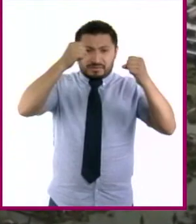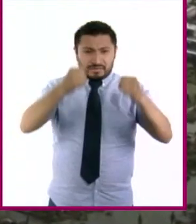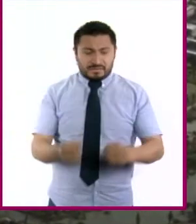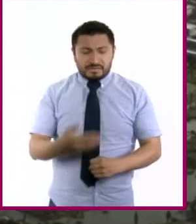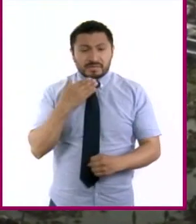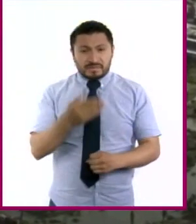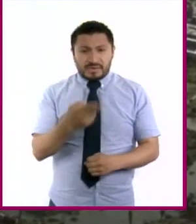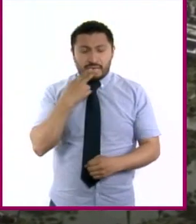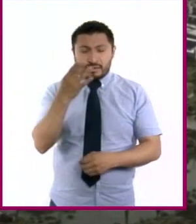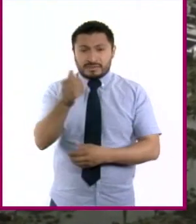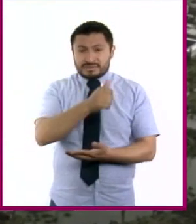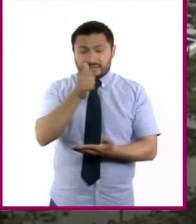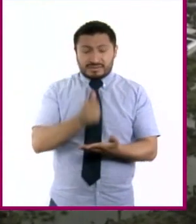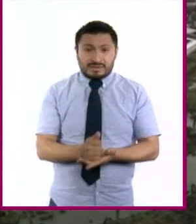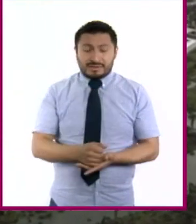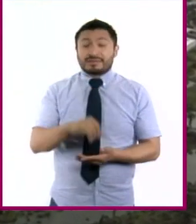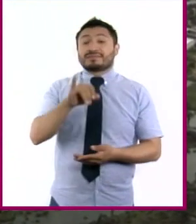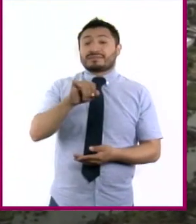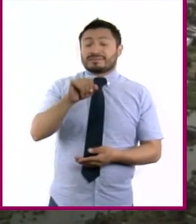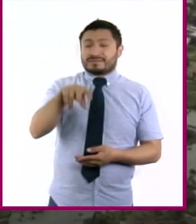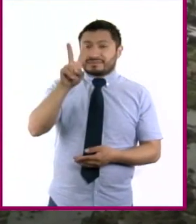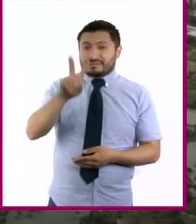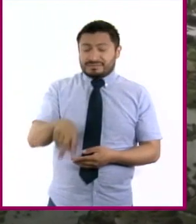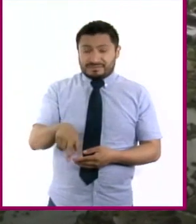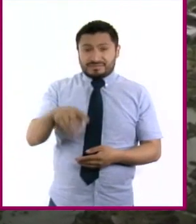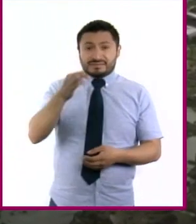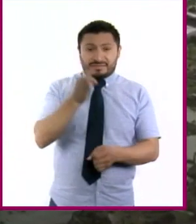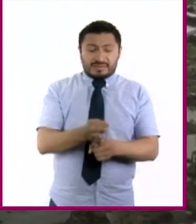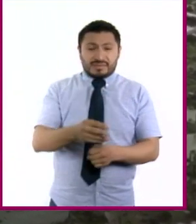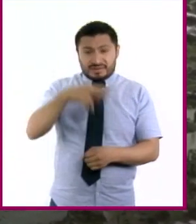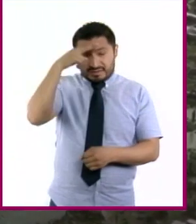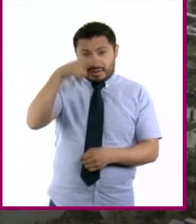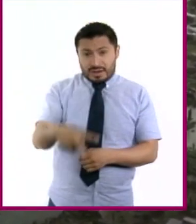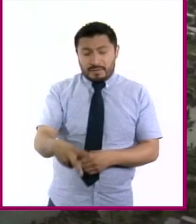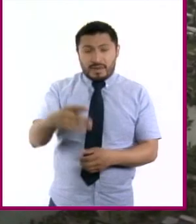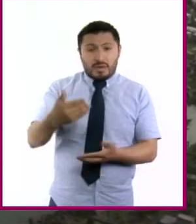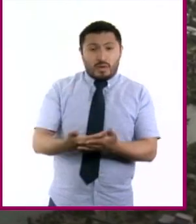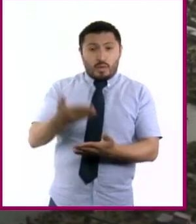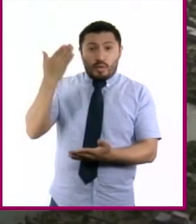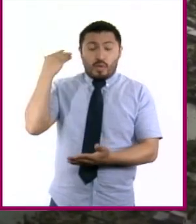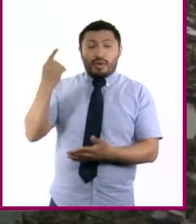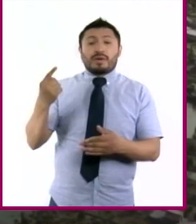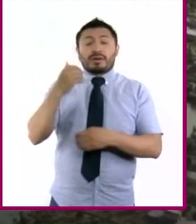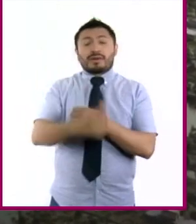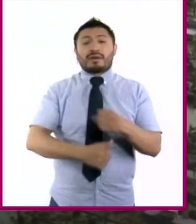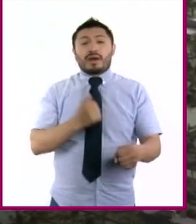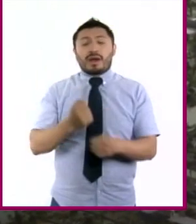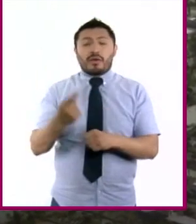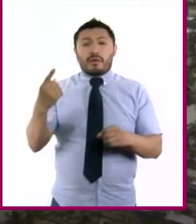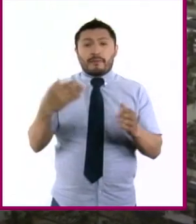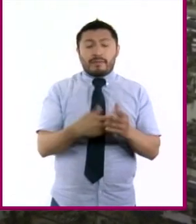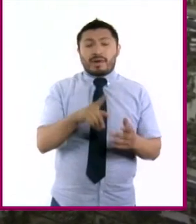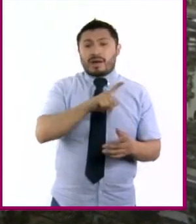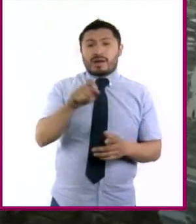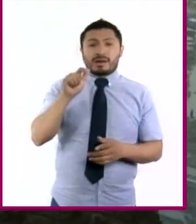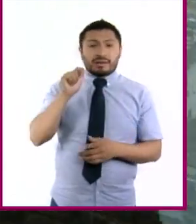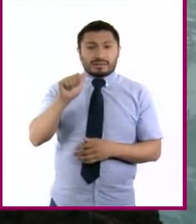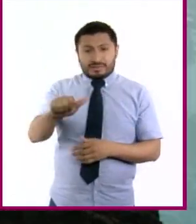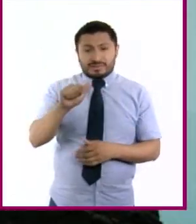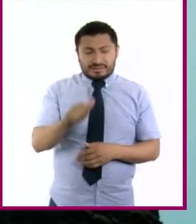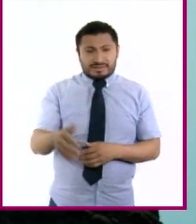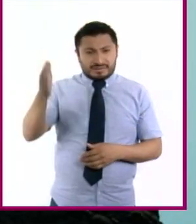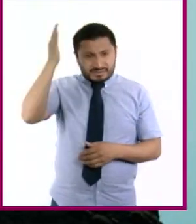Muy cierto, vato. En lo que ahora es México, en el año 1116, el